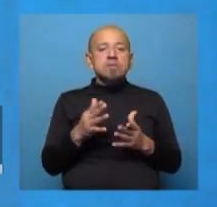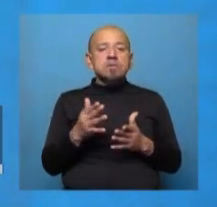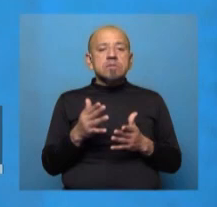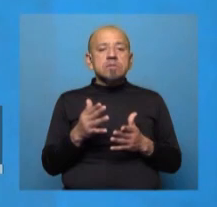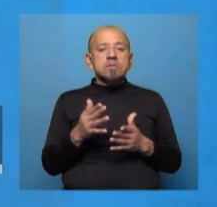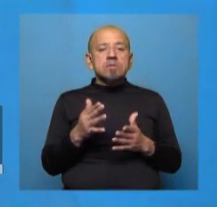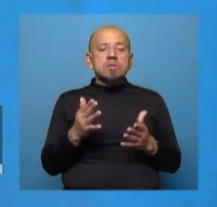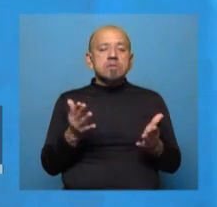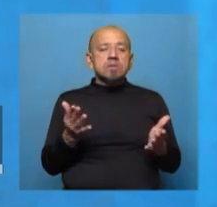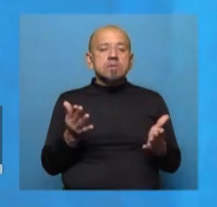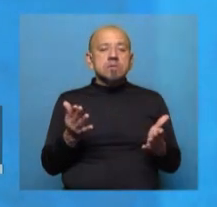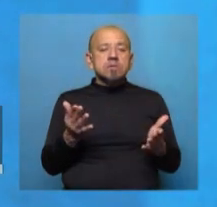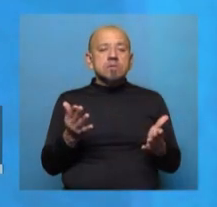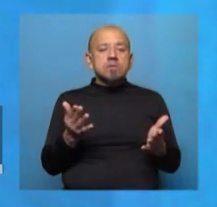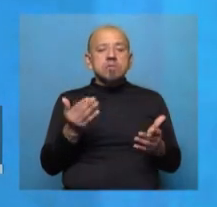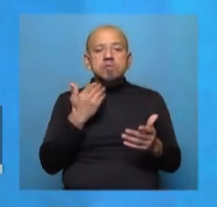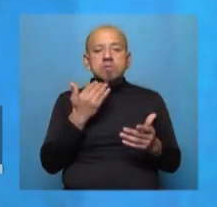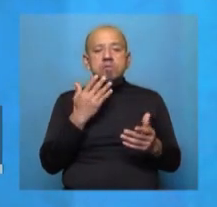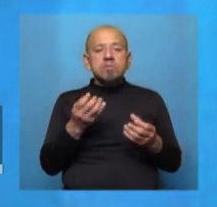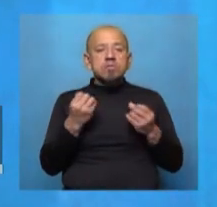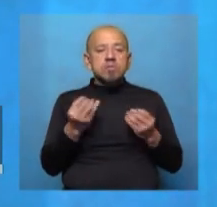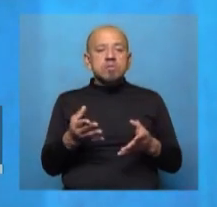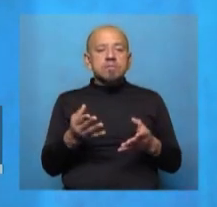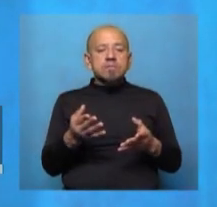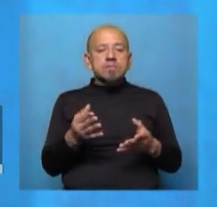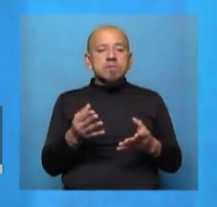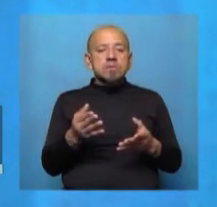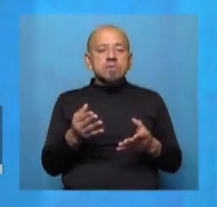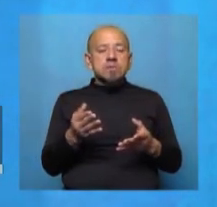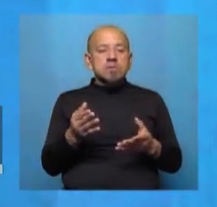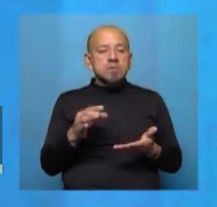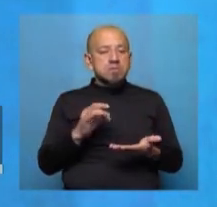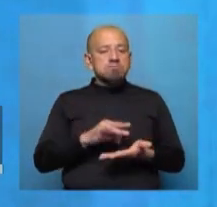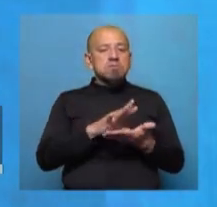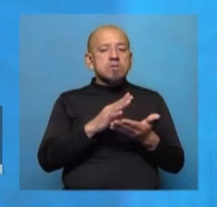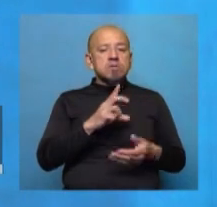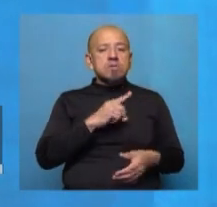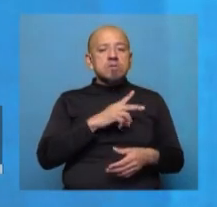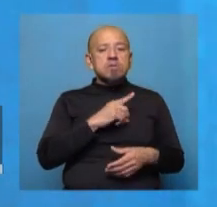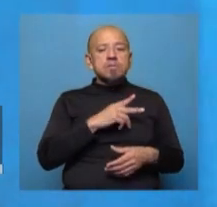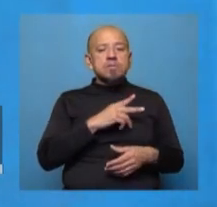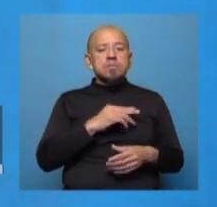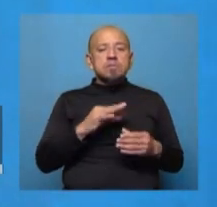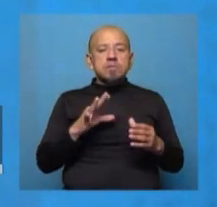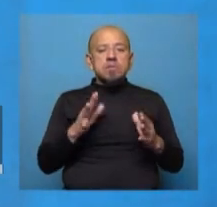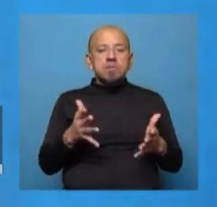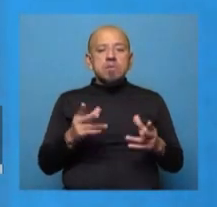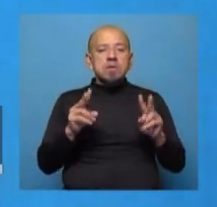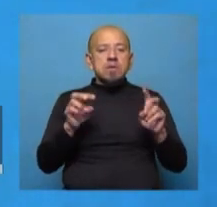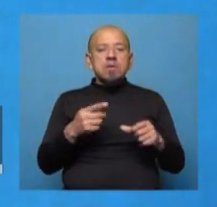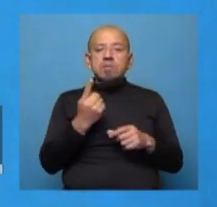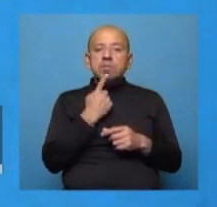pueden explicar las razones por las cuales fue excluido y yo estimo que cuando estas cosas ocurren es por razones